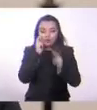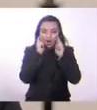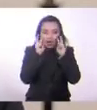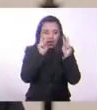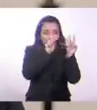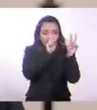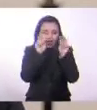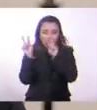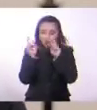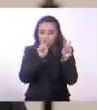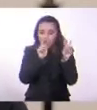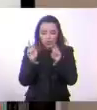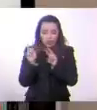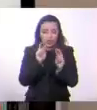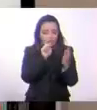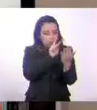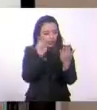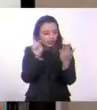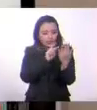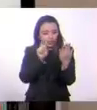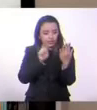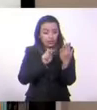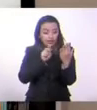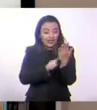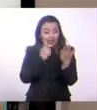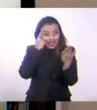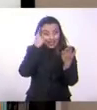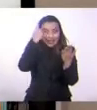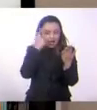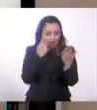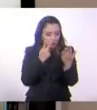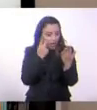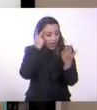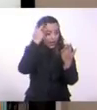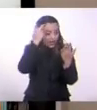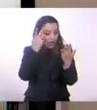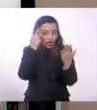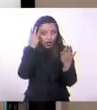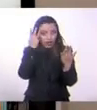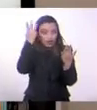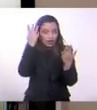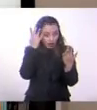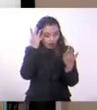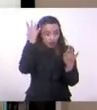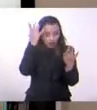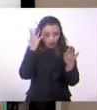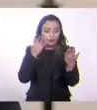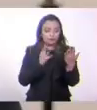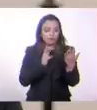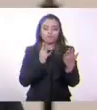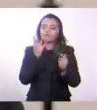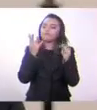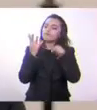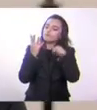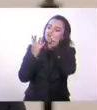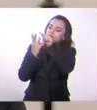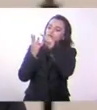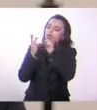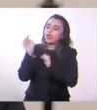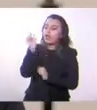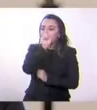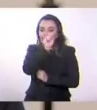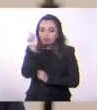ideas, las leerás y repasarás. Una vez que has hecho eso, pasarás al siguiente paso, la escritura